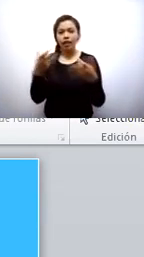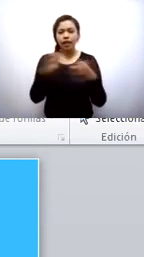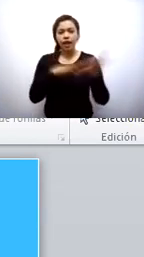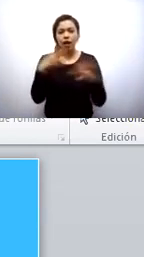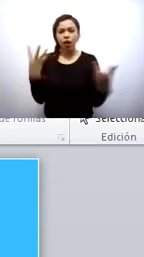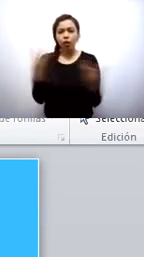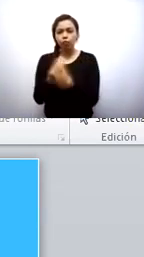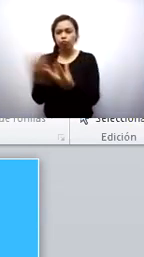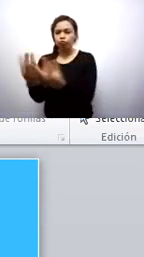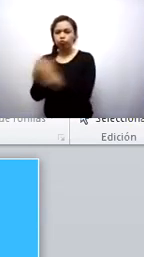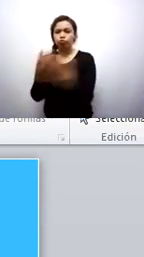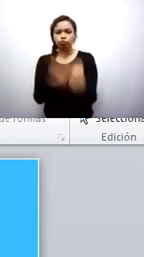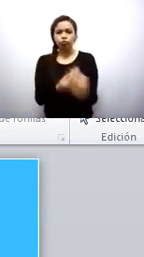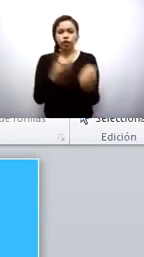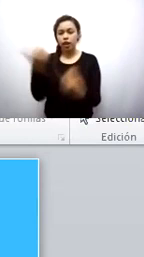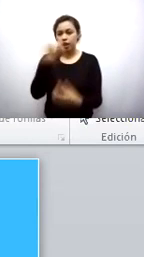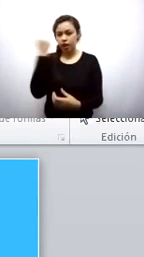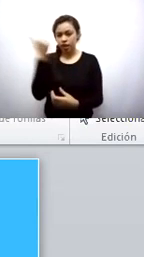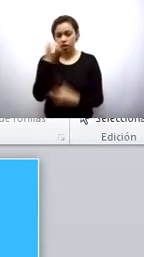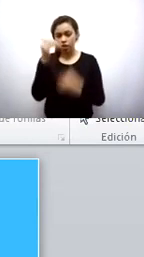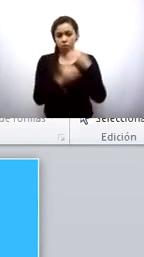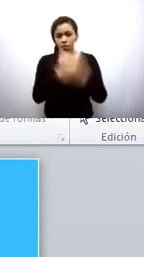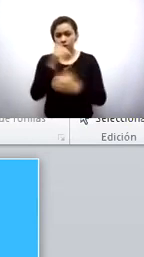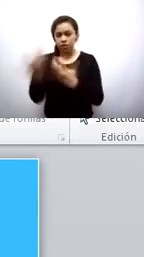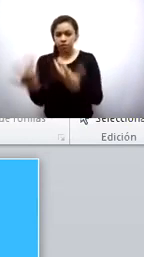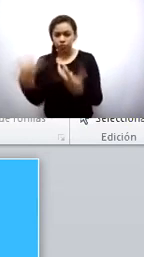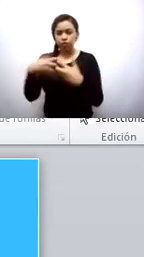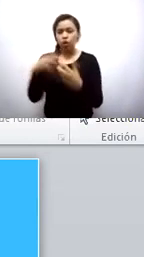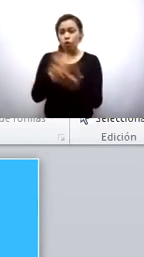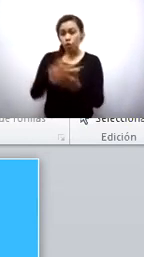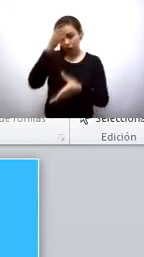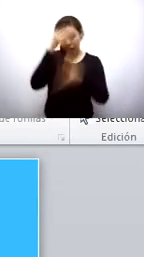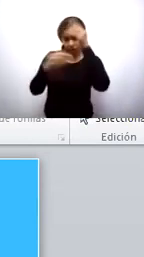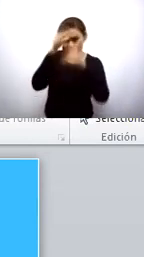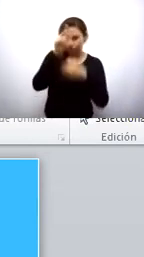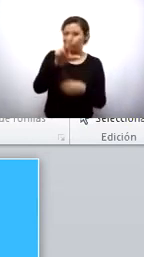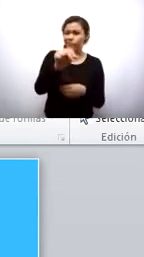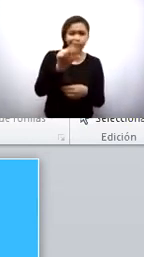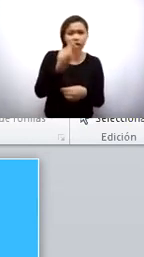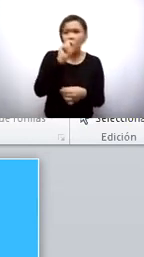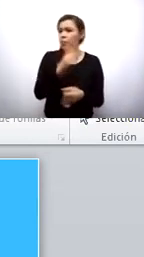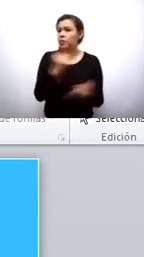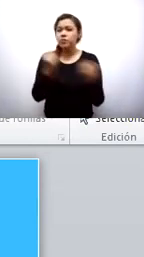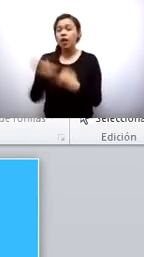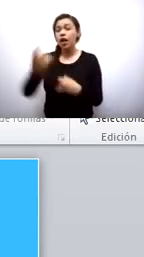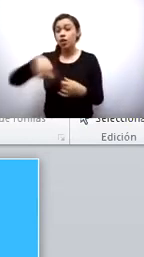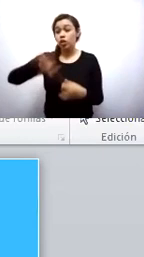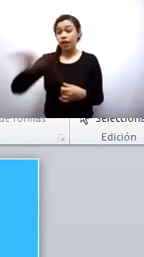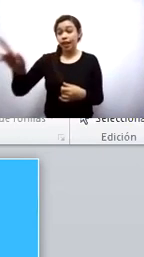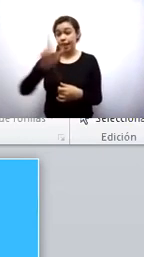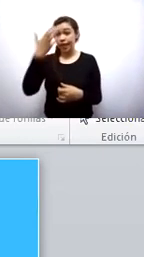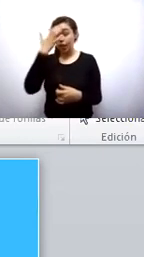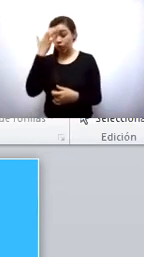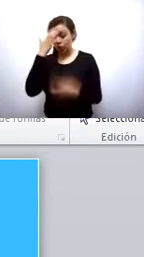pueda sentir implicado en el proceso, pues no solo de aprendizaje, sino que ellos también puedan reconocerse como agentes